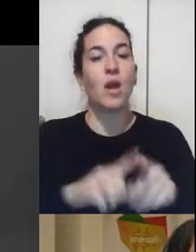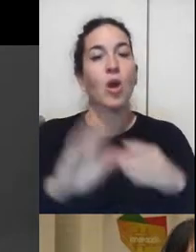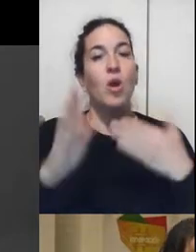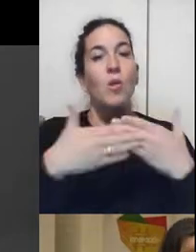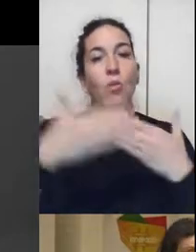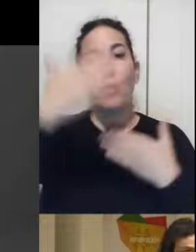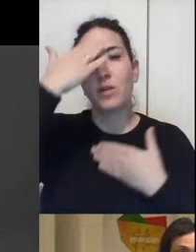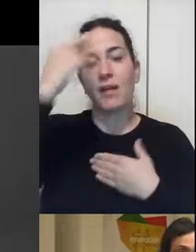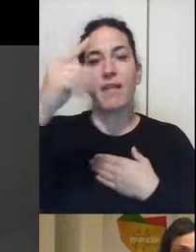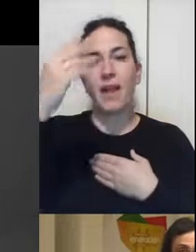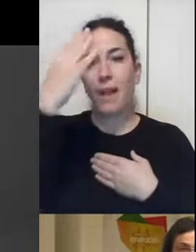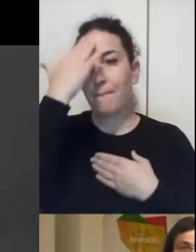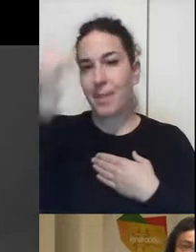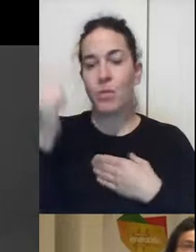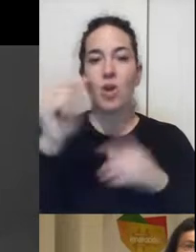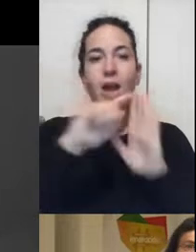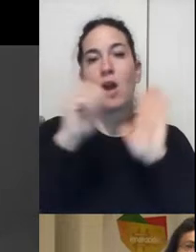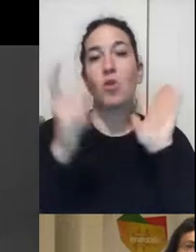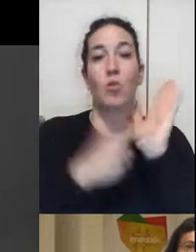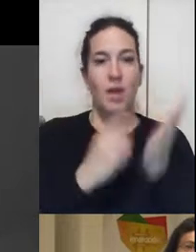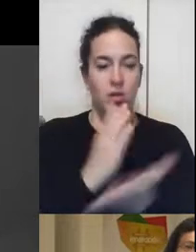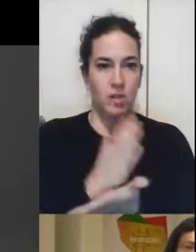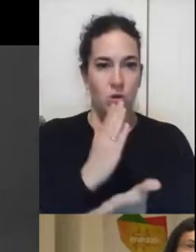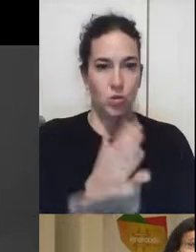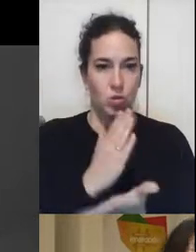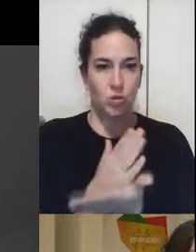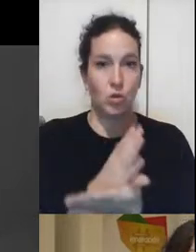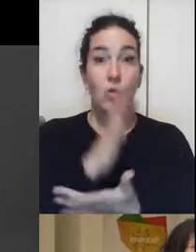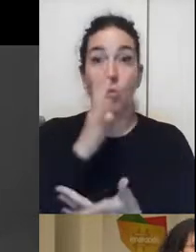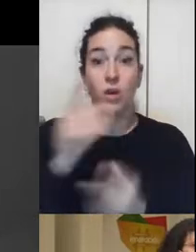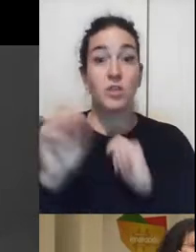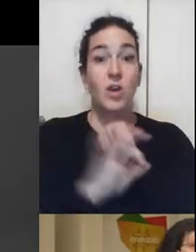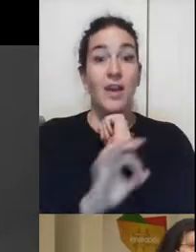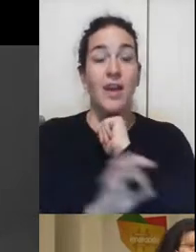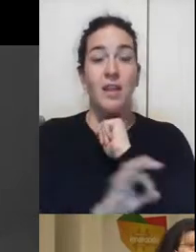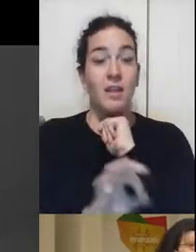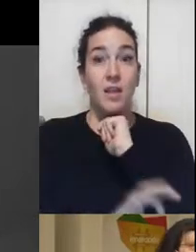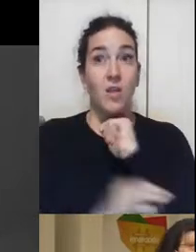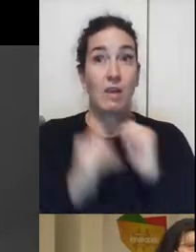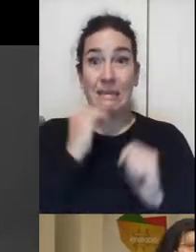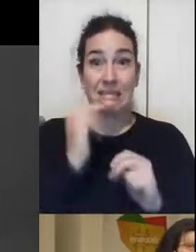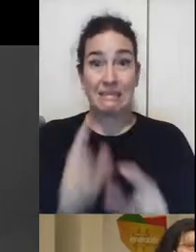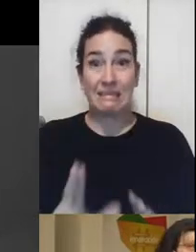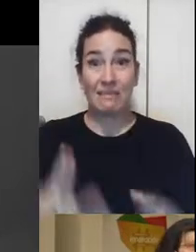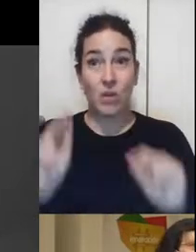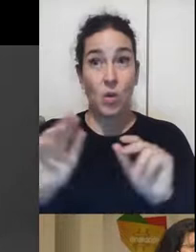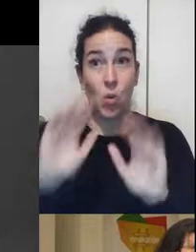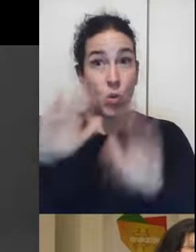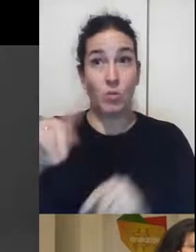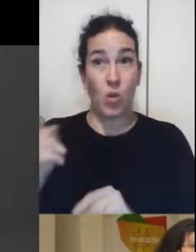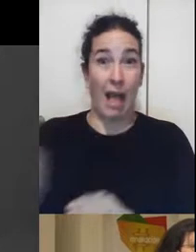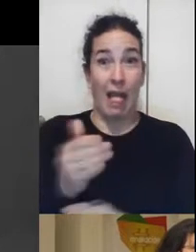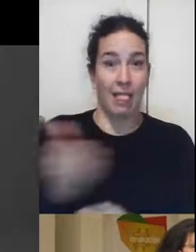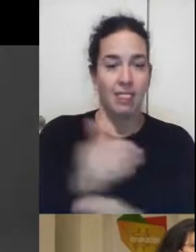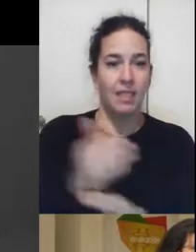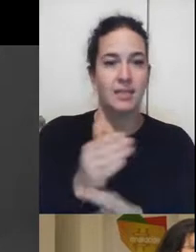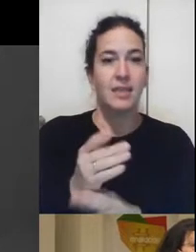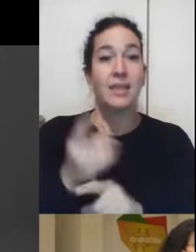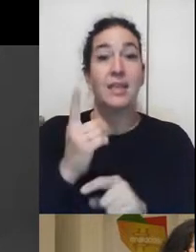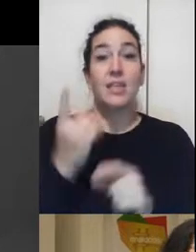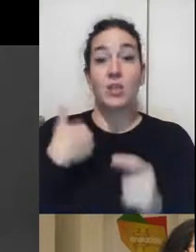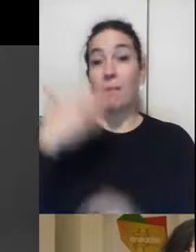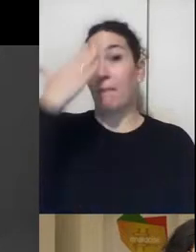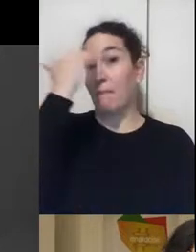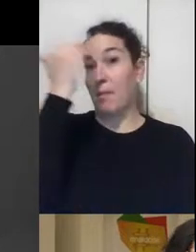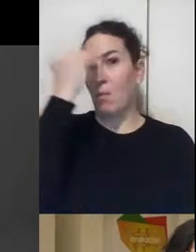curso. Pues, por eso este ejercicio se pone el penúltimo. En ese momento están terminando de elaborar la memoria de todo